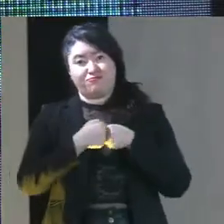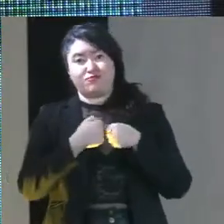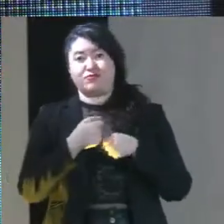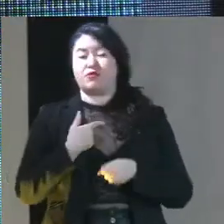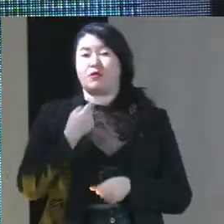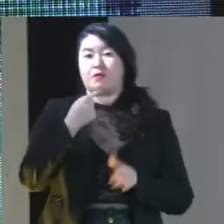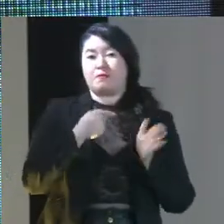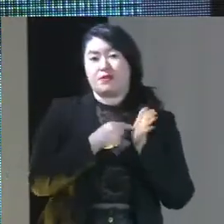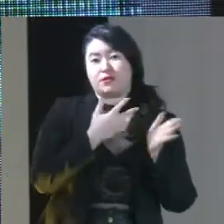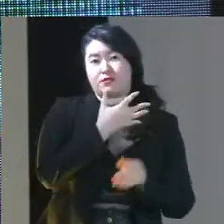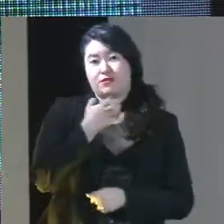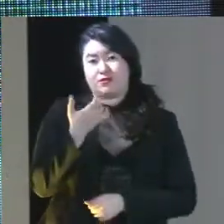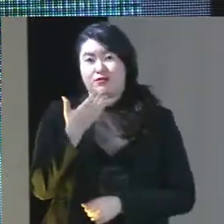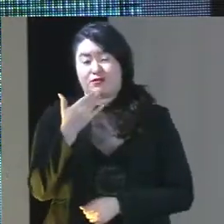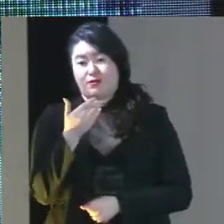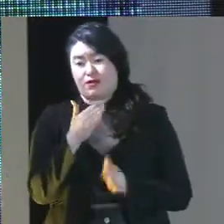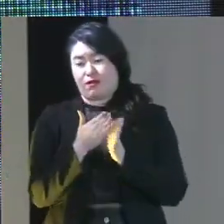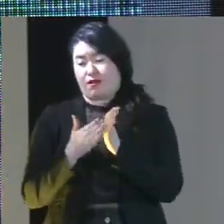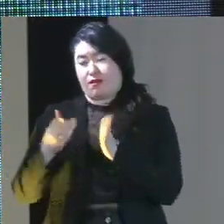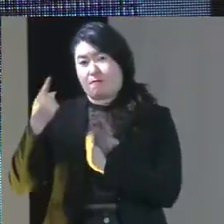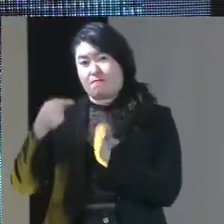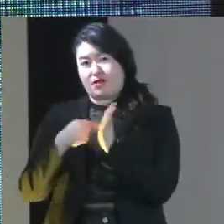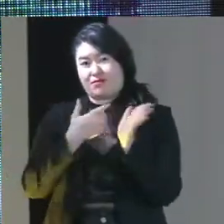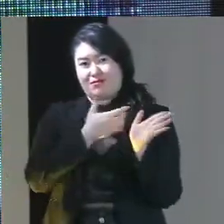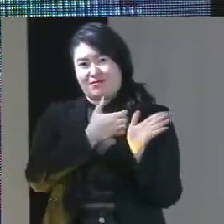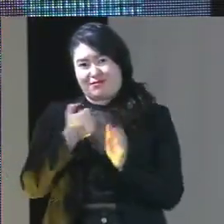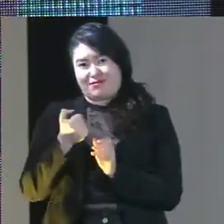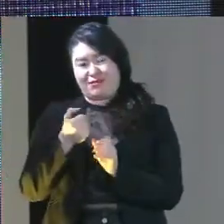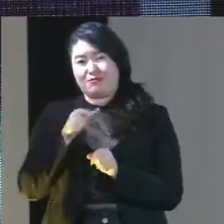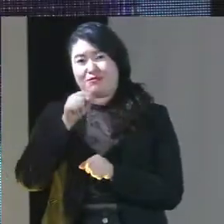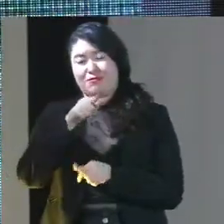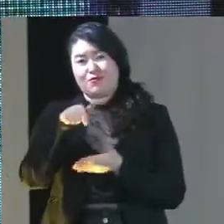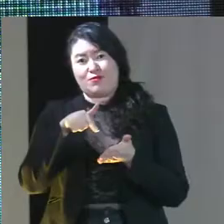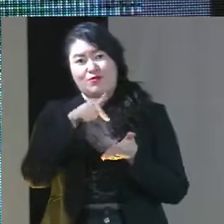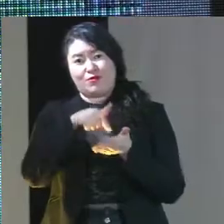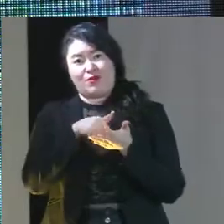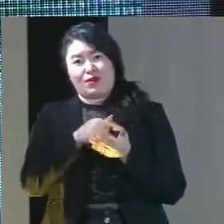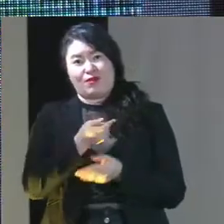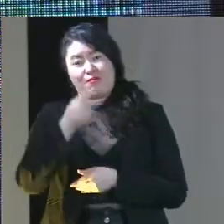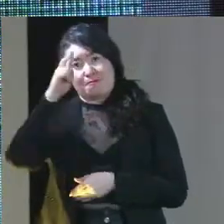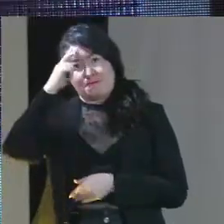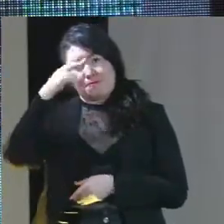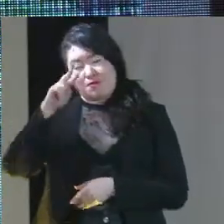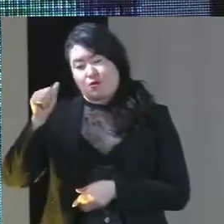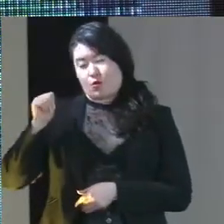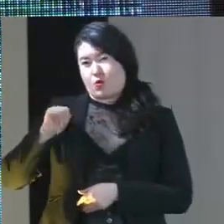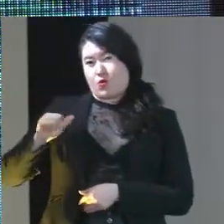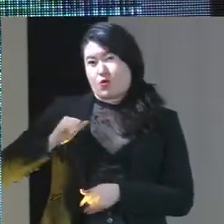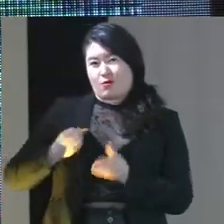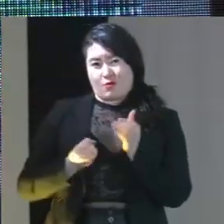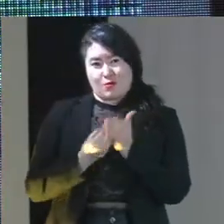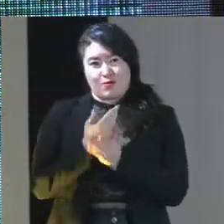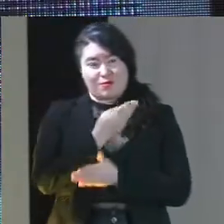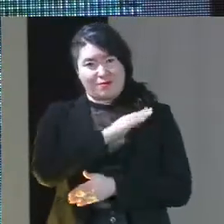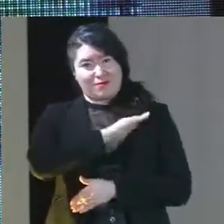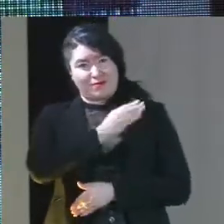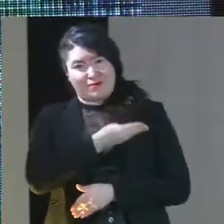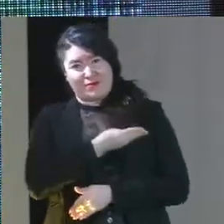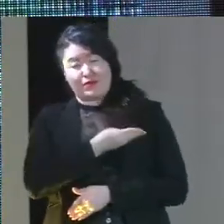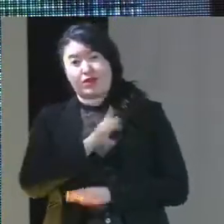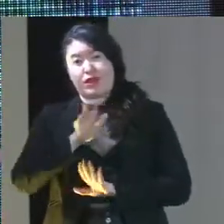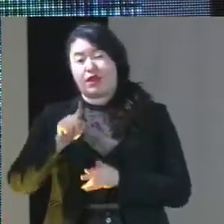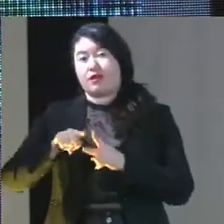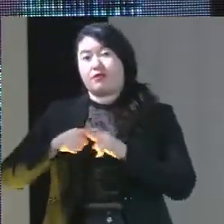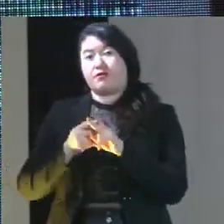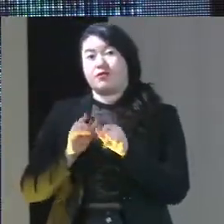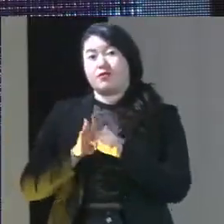entre 1550 y 1600 en el septentrión de la Nueva España. Entonces empezó la guerra chichimeca.